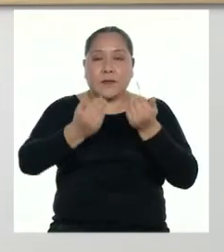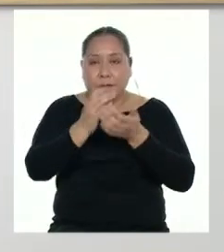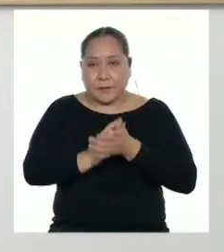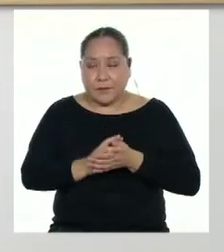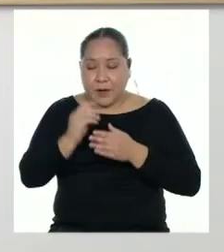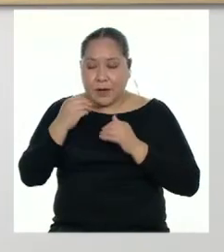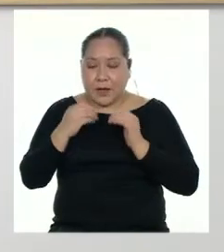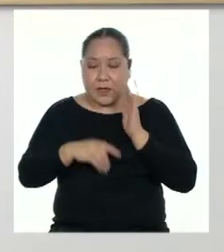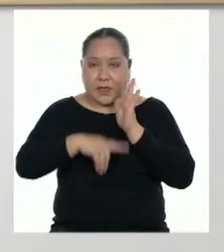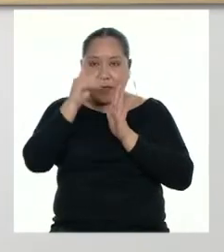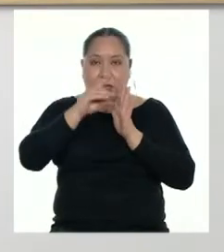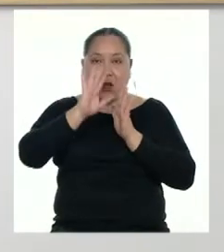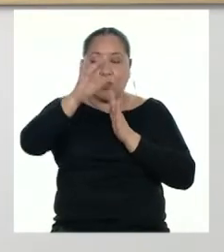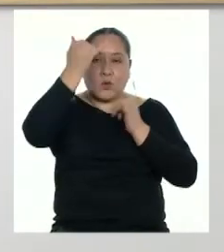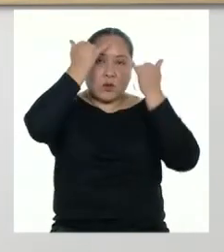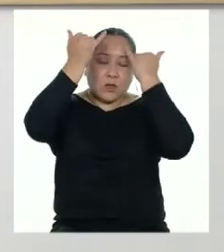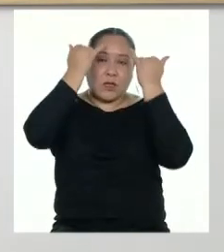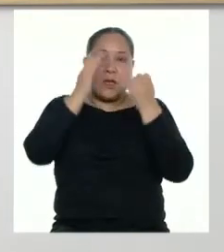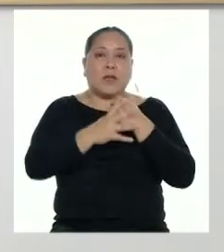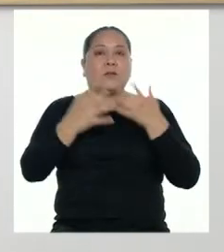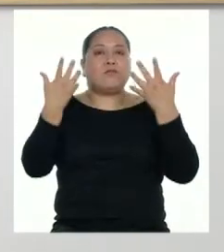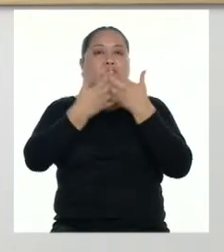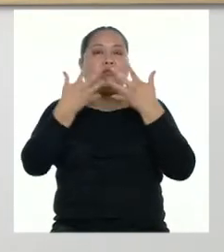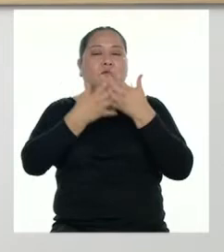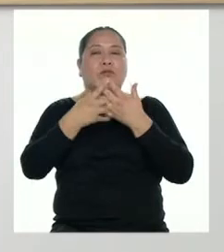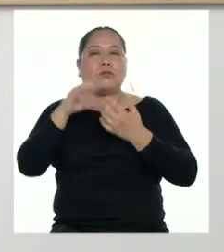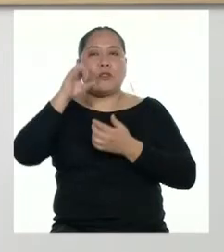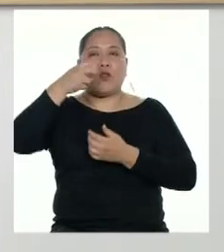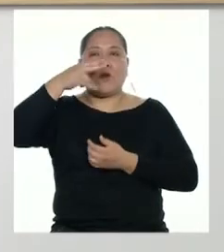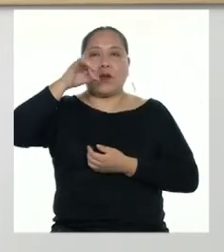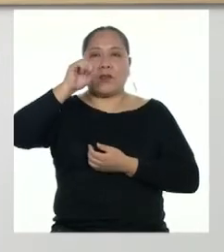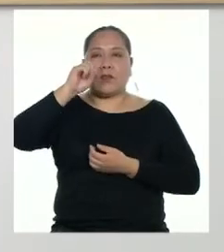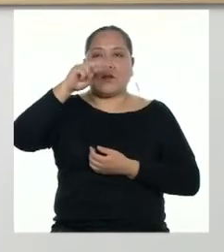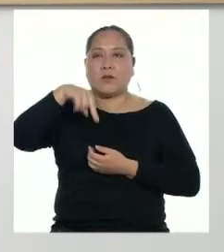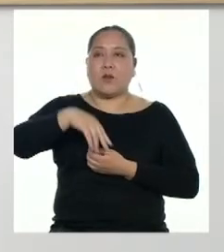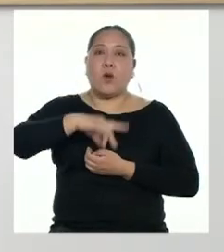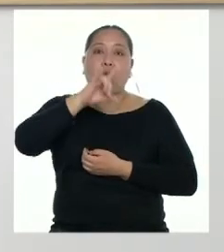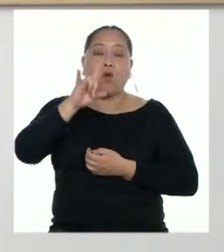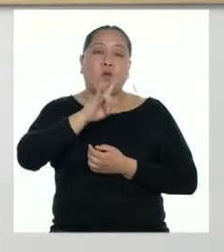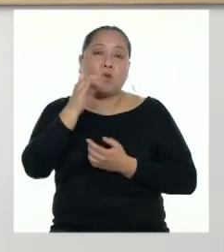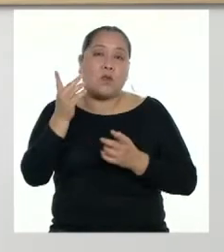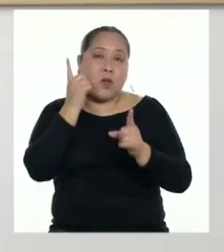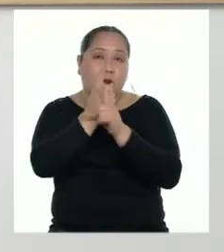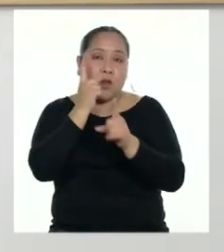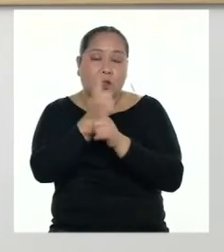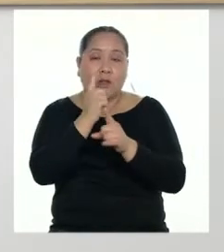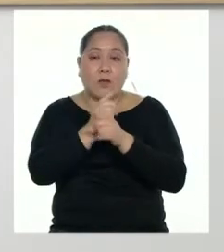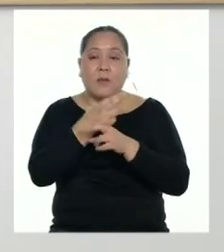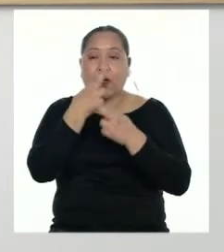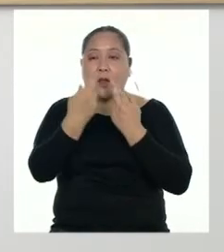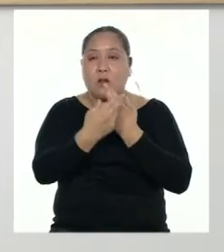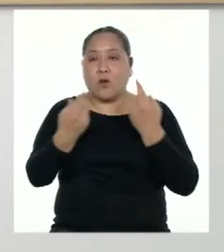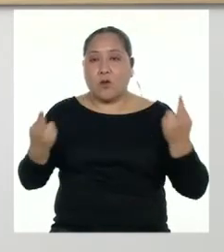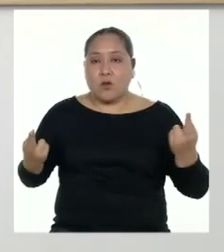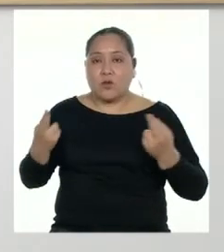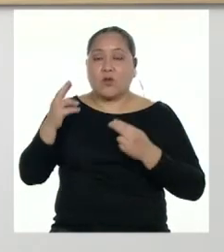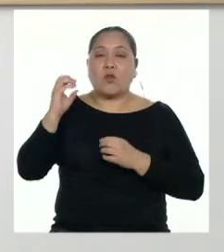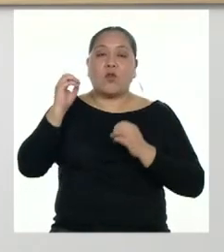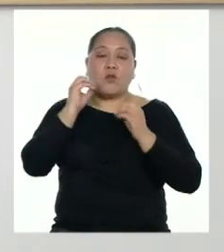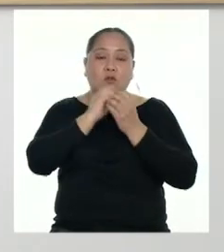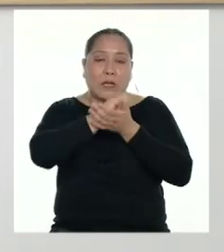para desarrollar tus ideas con coherencia y cohesión, y usar adecuadamente los recursos